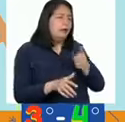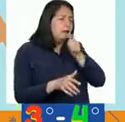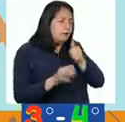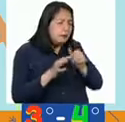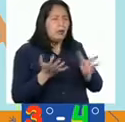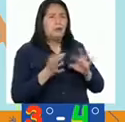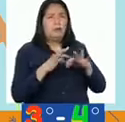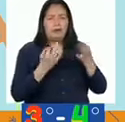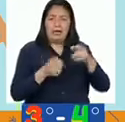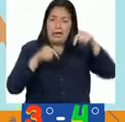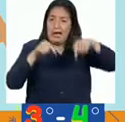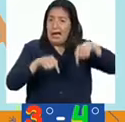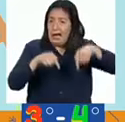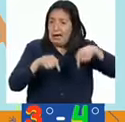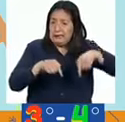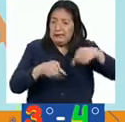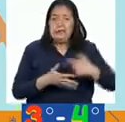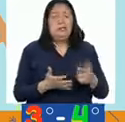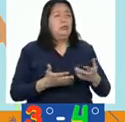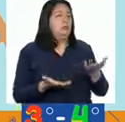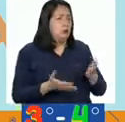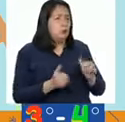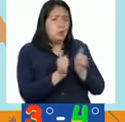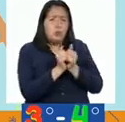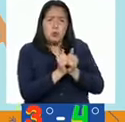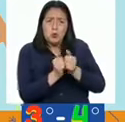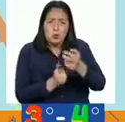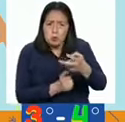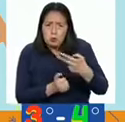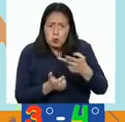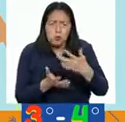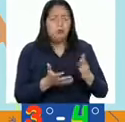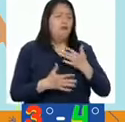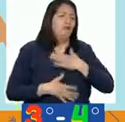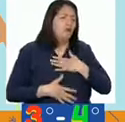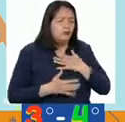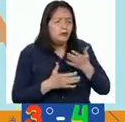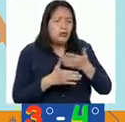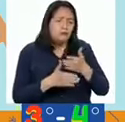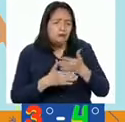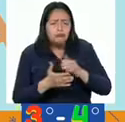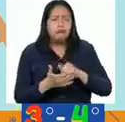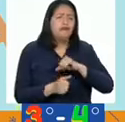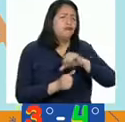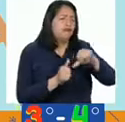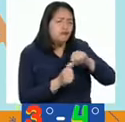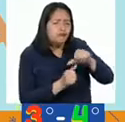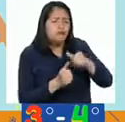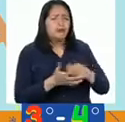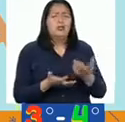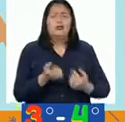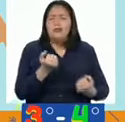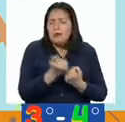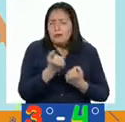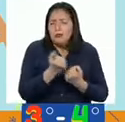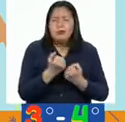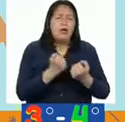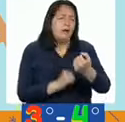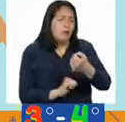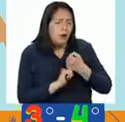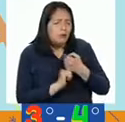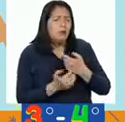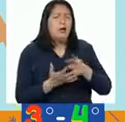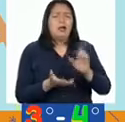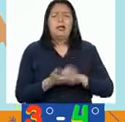el espacio privado o familiar, hacemos cosas juntos. Disfrutamos de nuestra compañía, nos apoyamos,